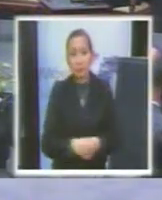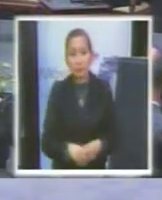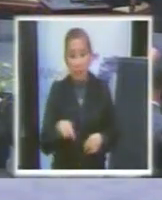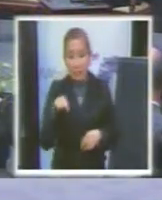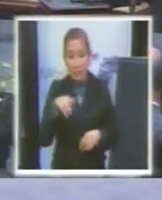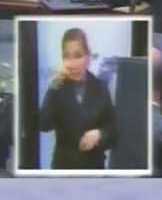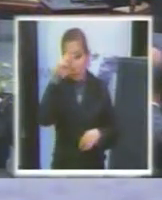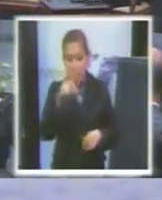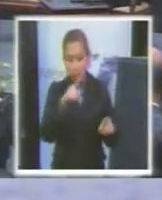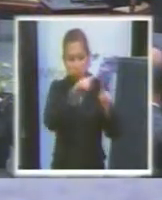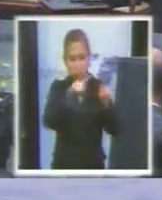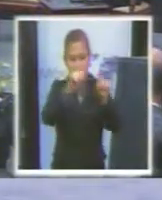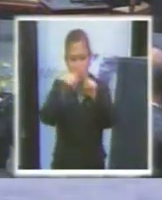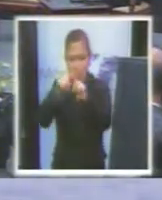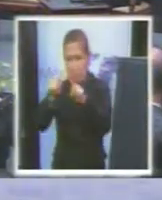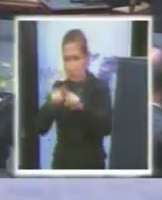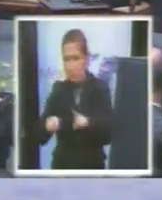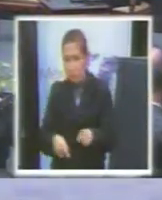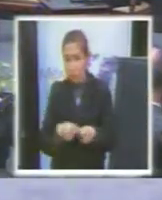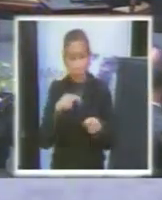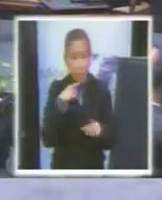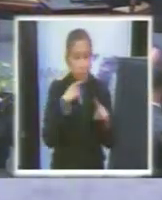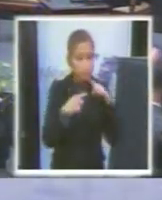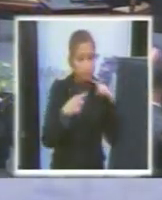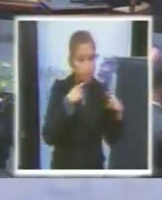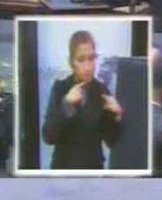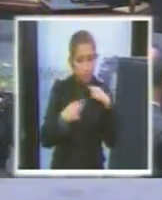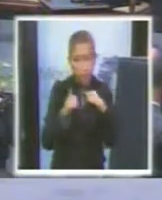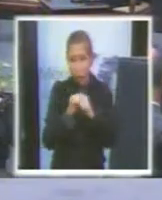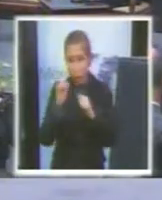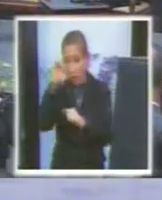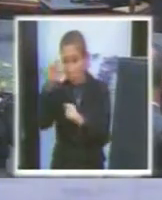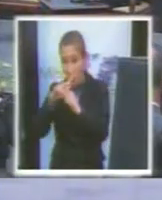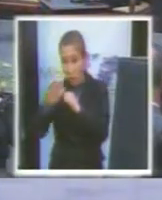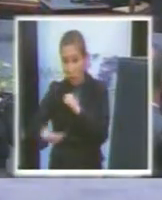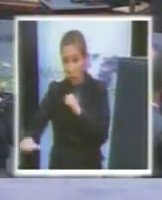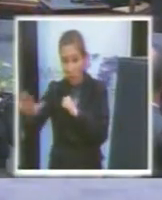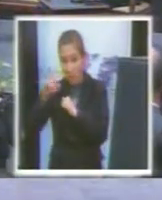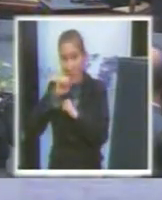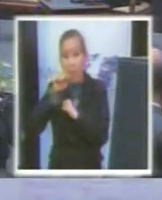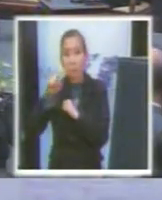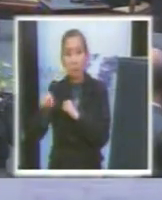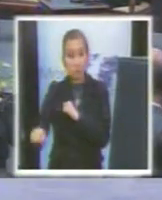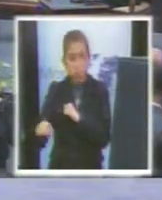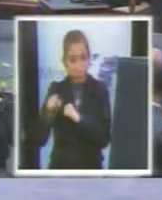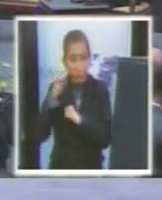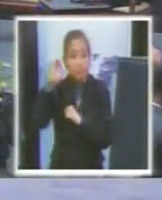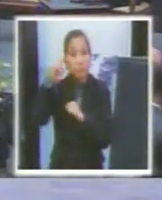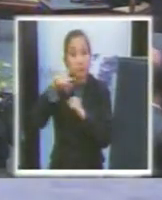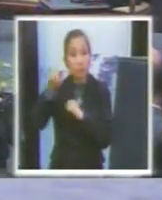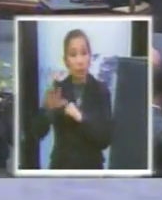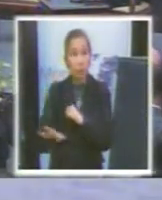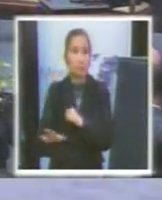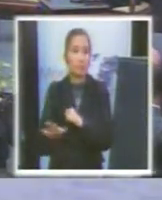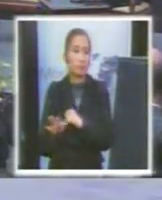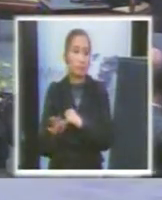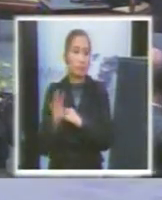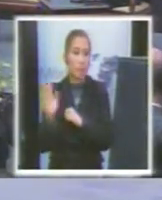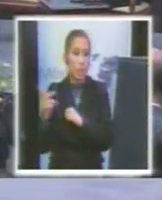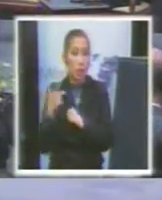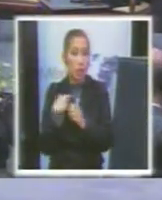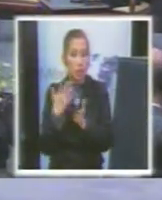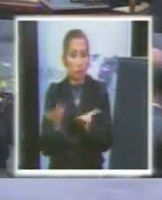este México plural de hoy, el diálogo que tenemos con los europeos, que también Europa es per